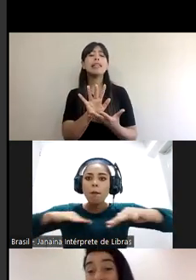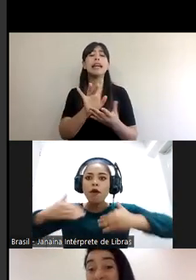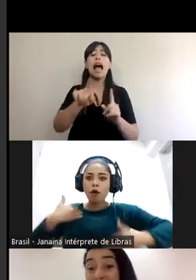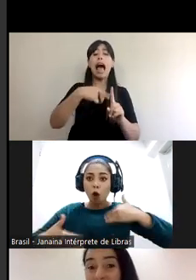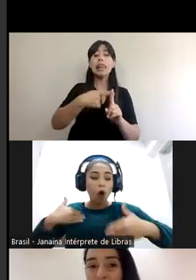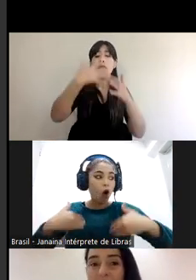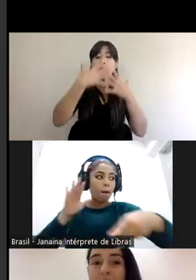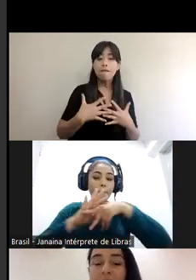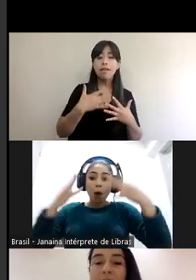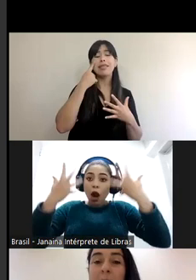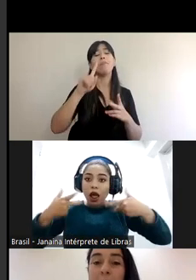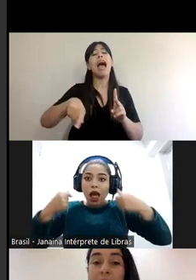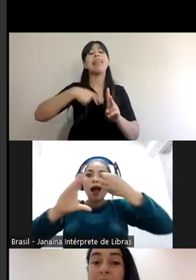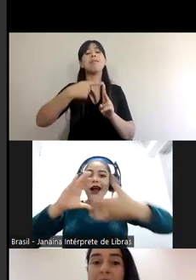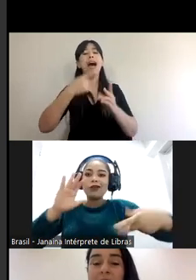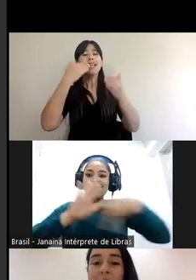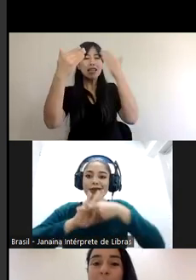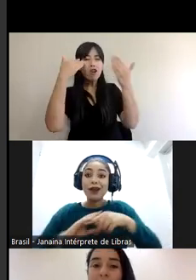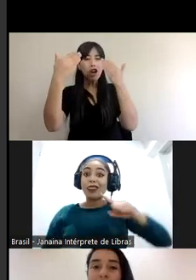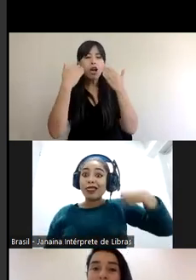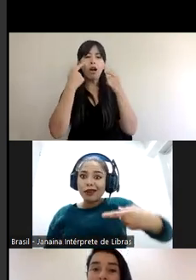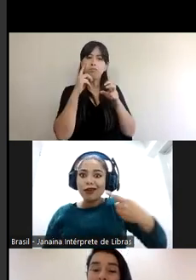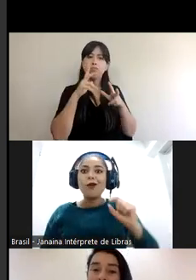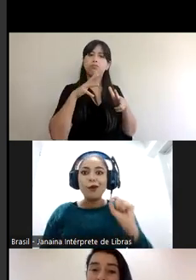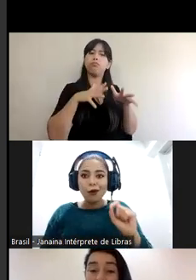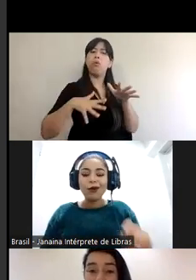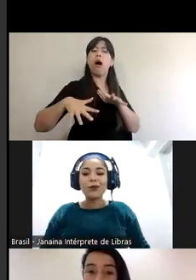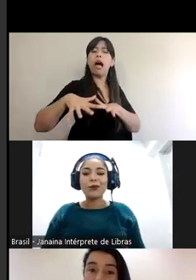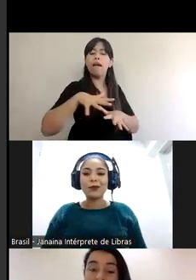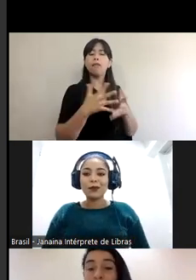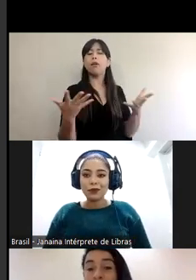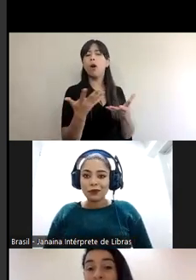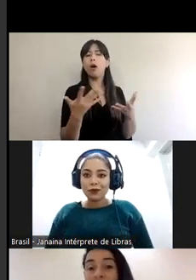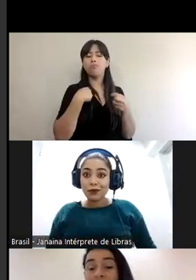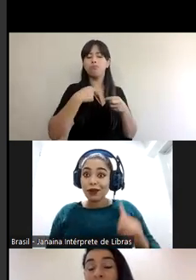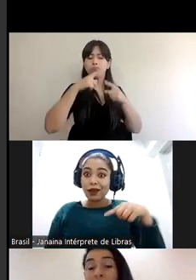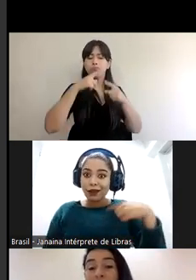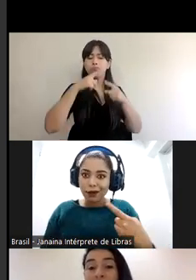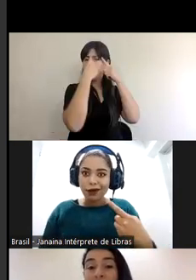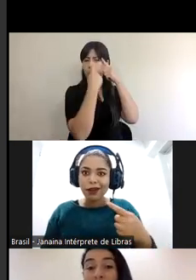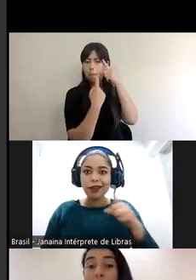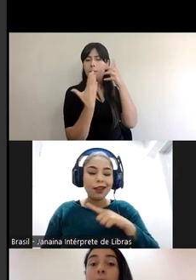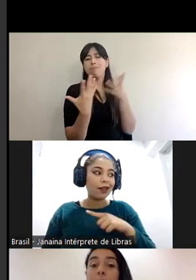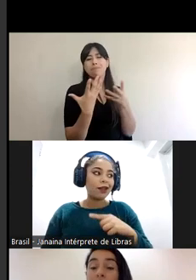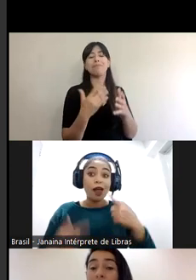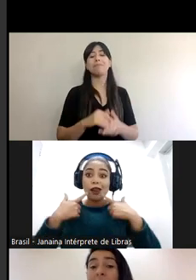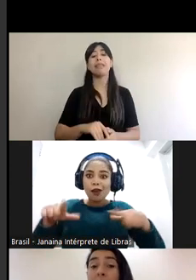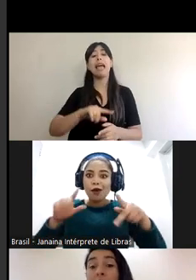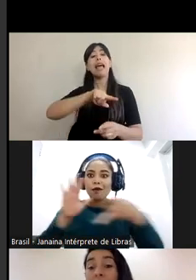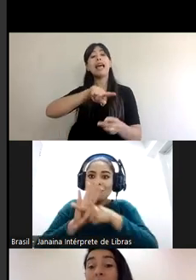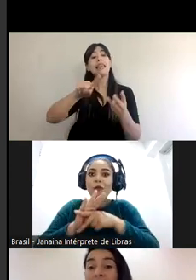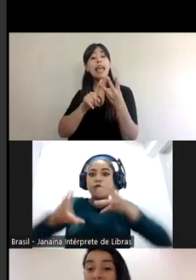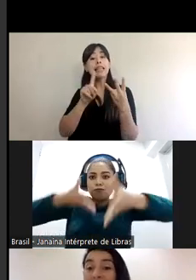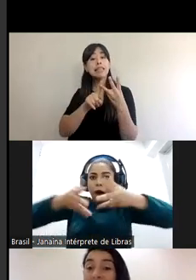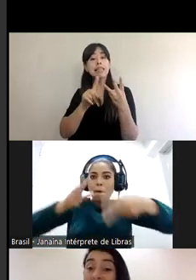se caracteriza. Después tenemos la otra etapa del lenguaje, lengua de señas chilena. Tenemos